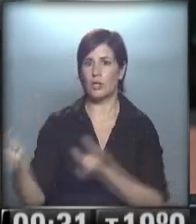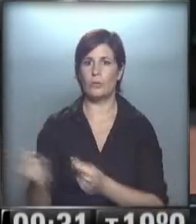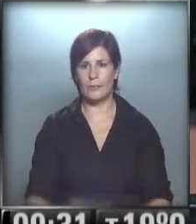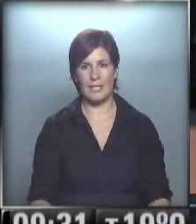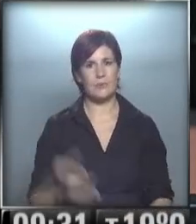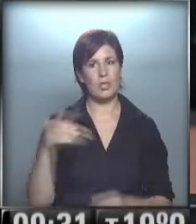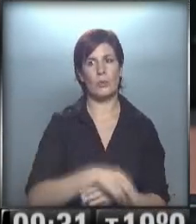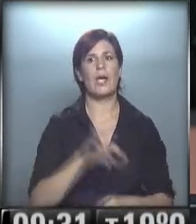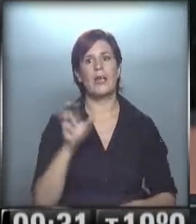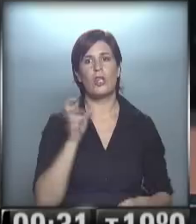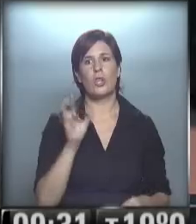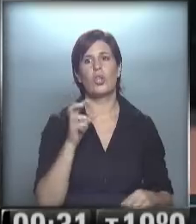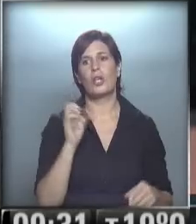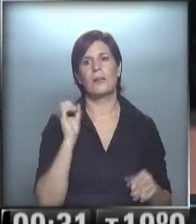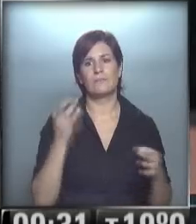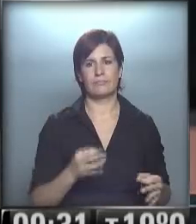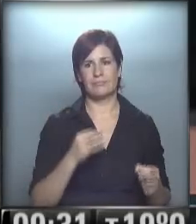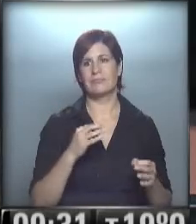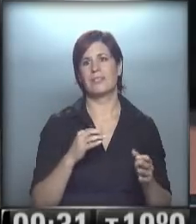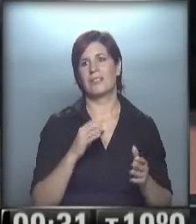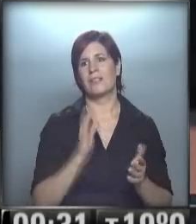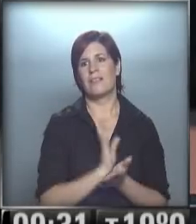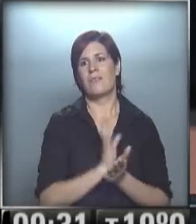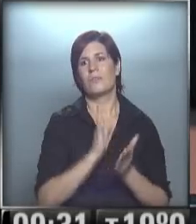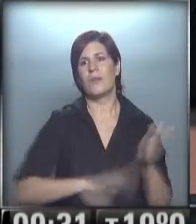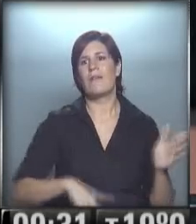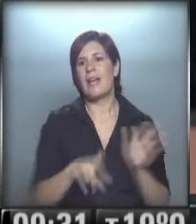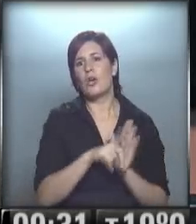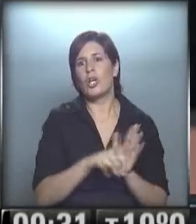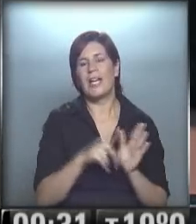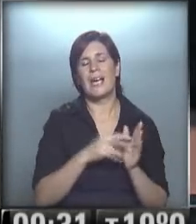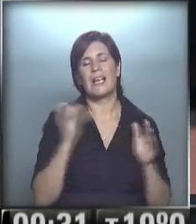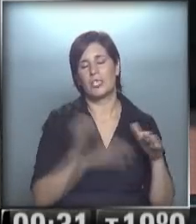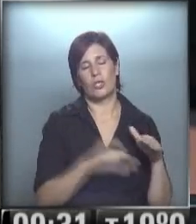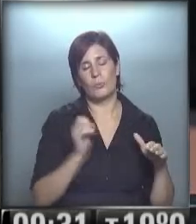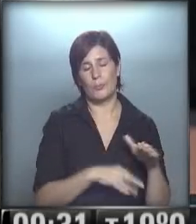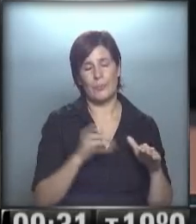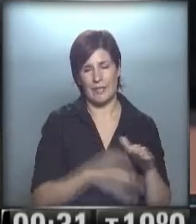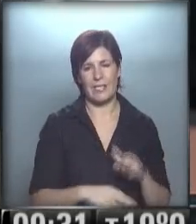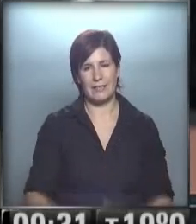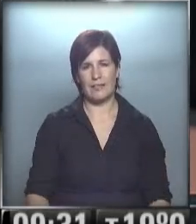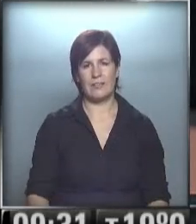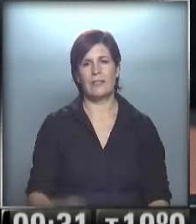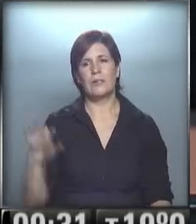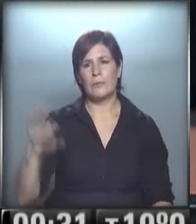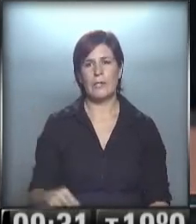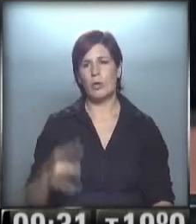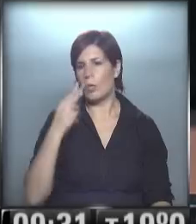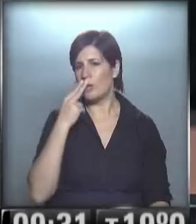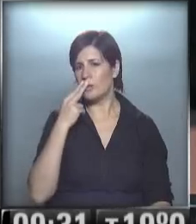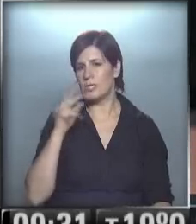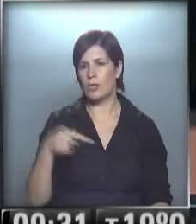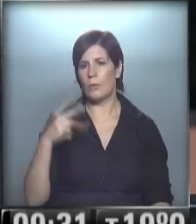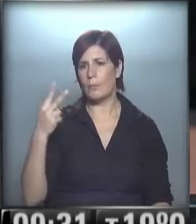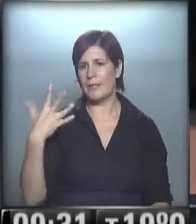Dólar ahorro pero si tenían un excedente que no pudieran comprar se vieran tentados entonces de 11 p25 que había cerrado el